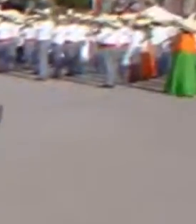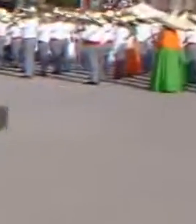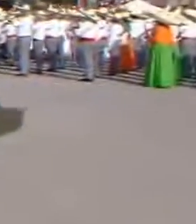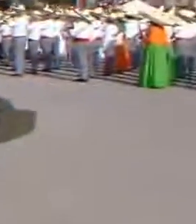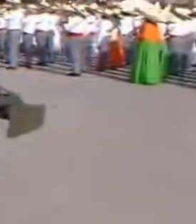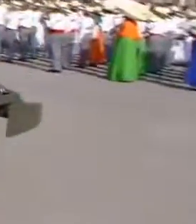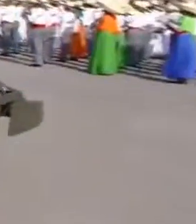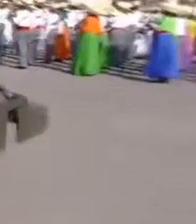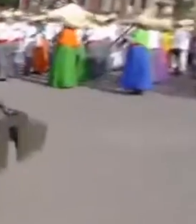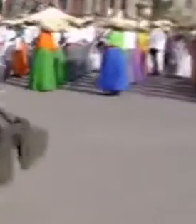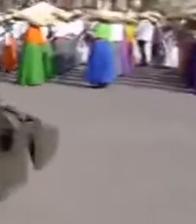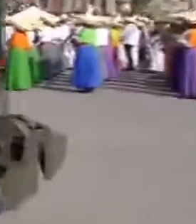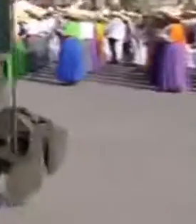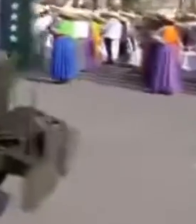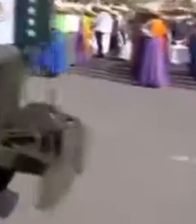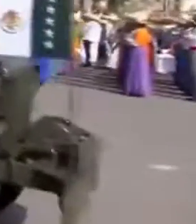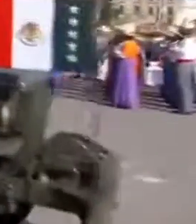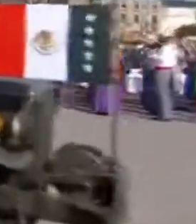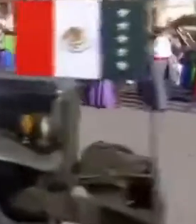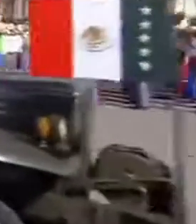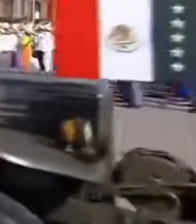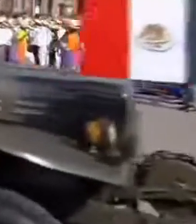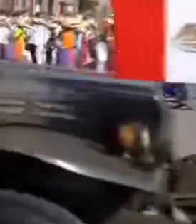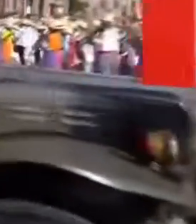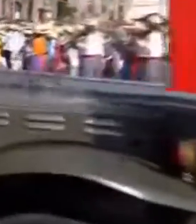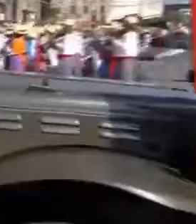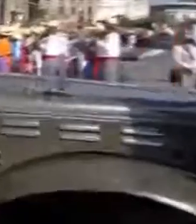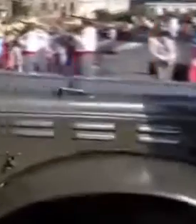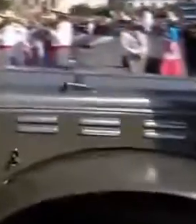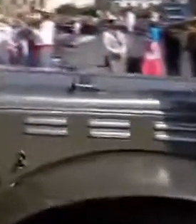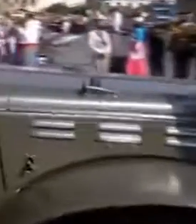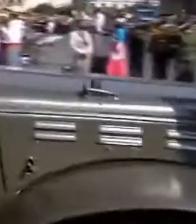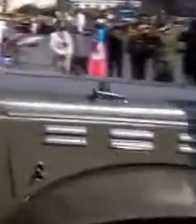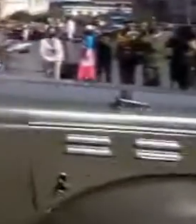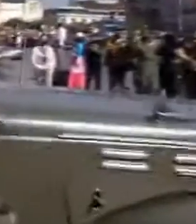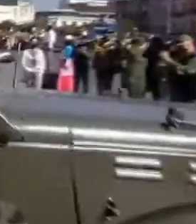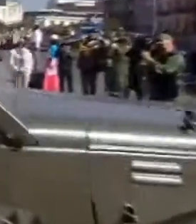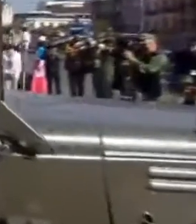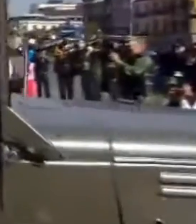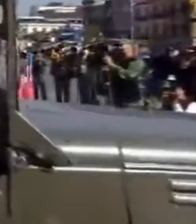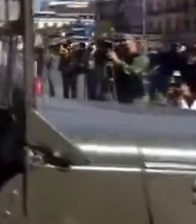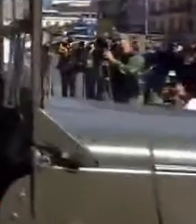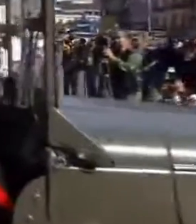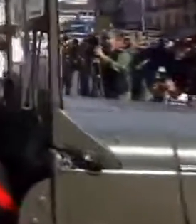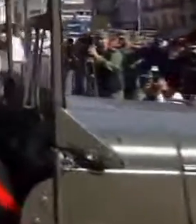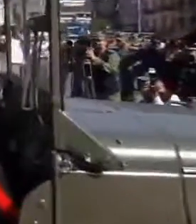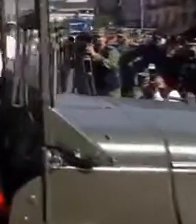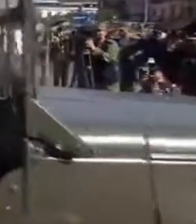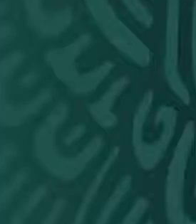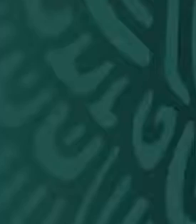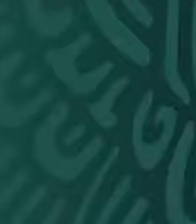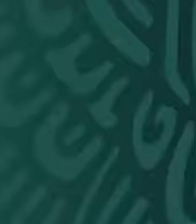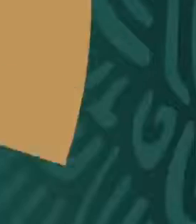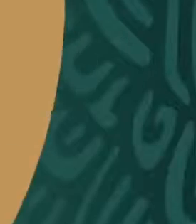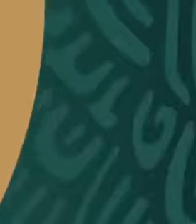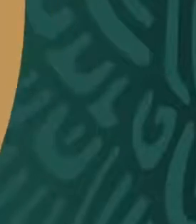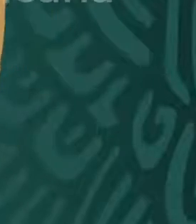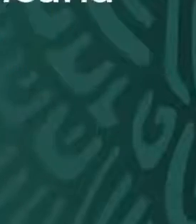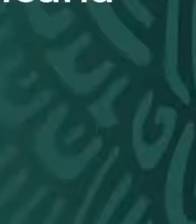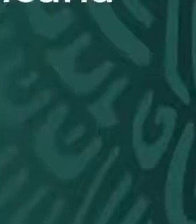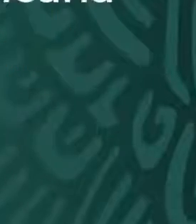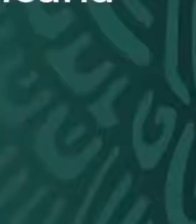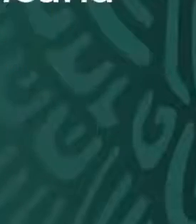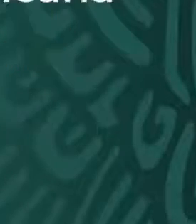El sábado 20 de noviembre, el presidente Andrés Manuel López Obrador, desde el Zócalo capitalino, apreció el desfile cívico-militar por